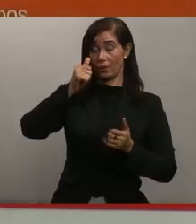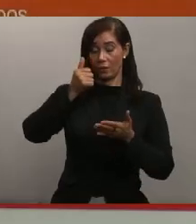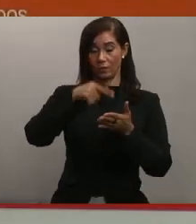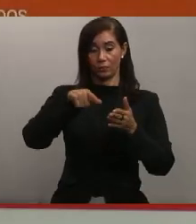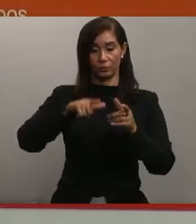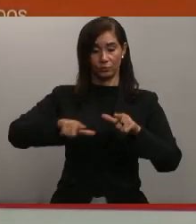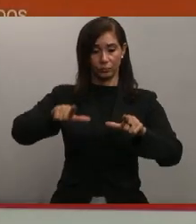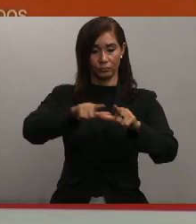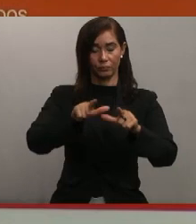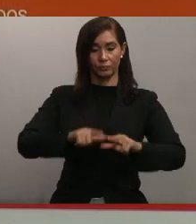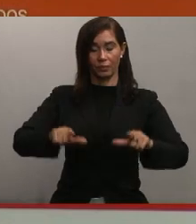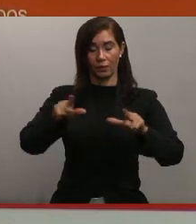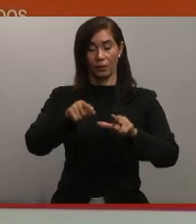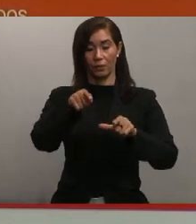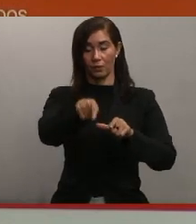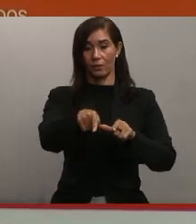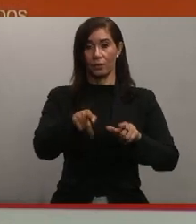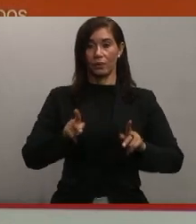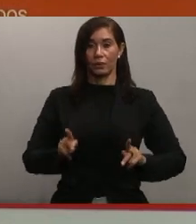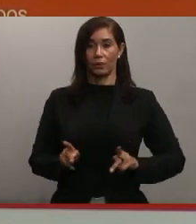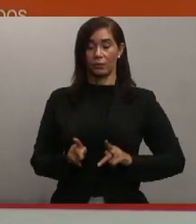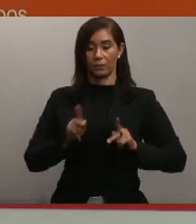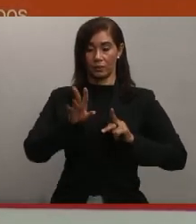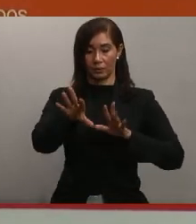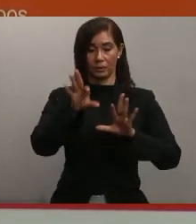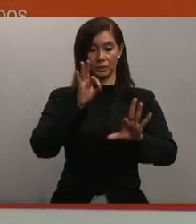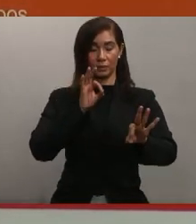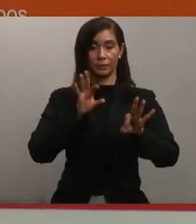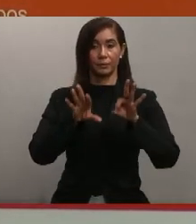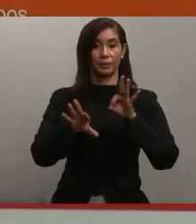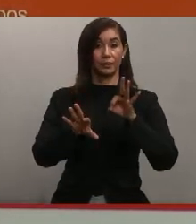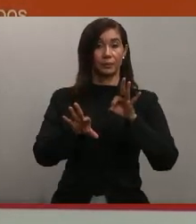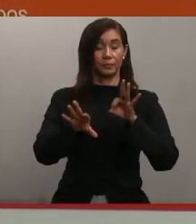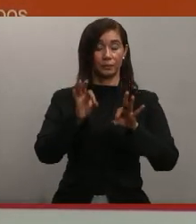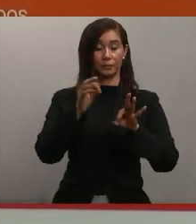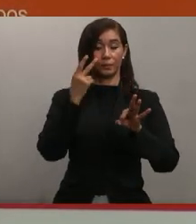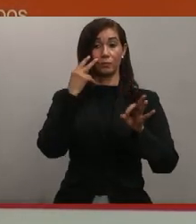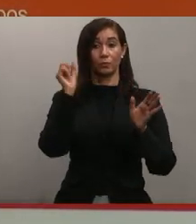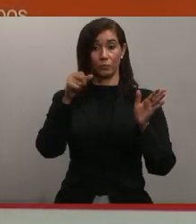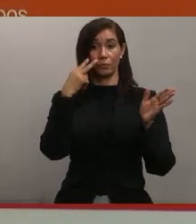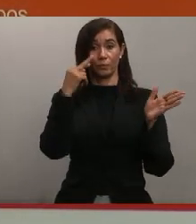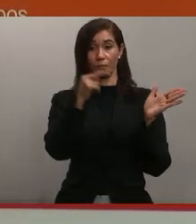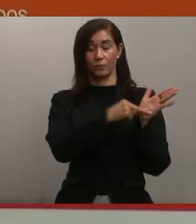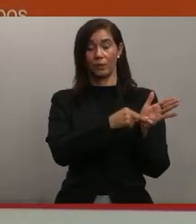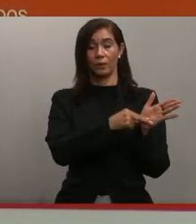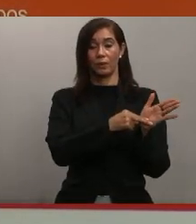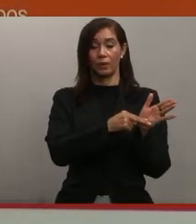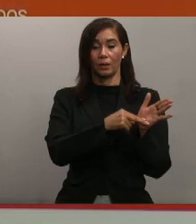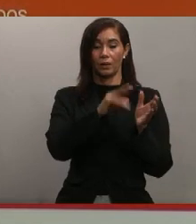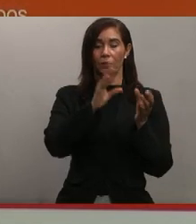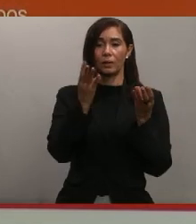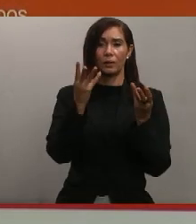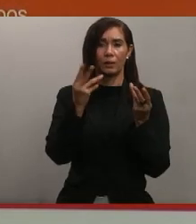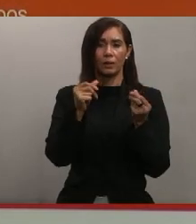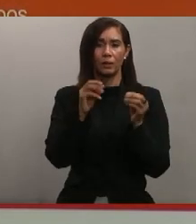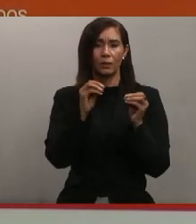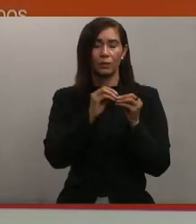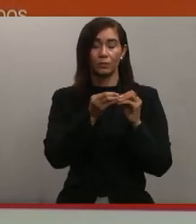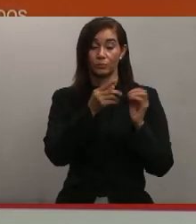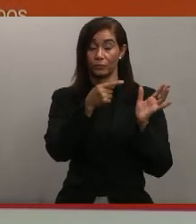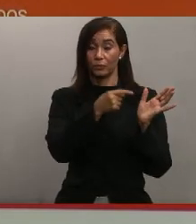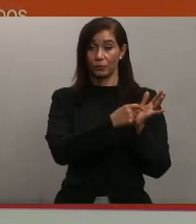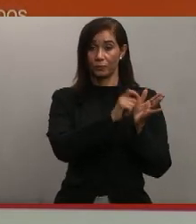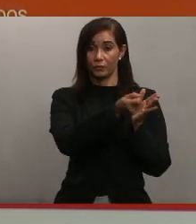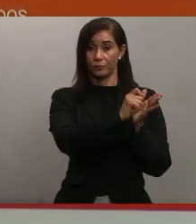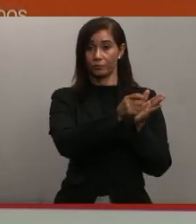los lugares en los cuales se han detectado los casos, como ustedes lo ven ahí. Ahí están los números.